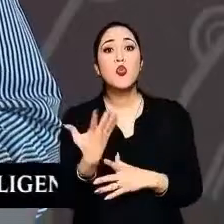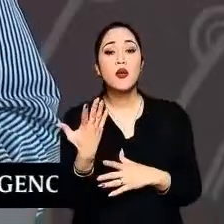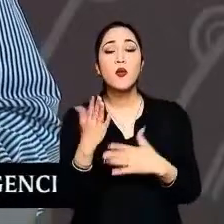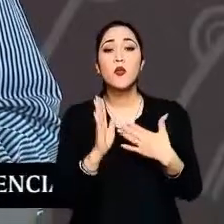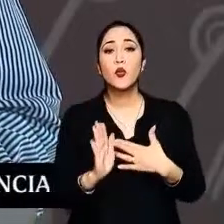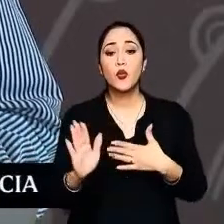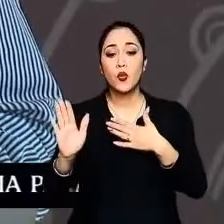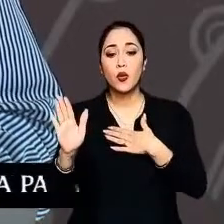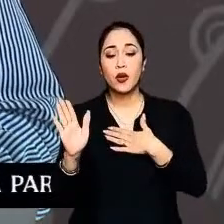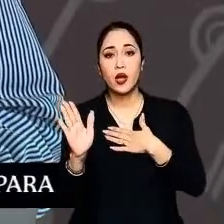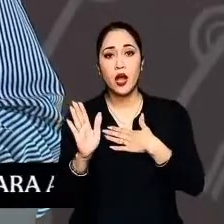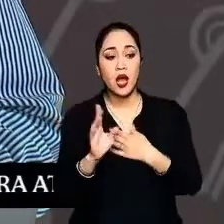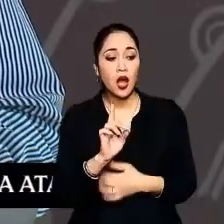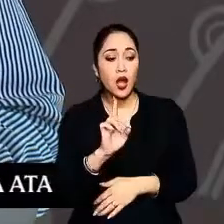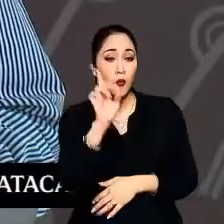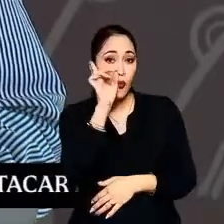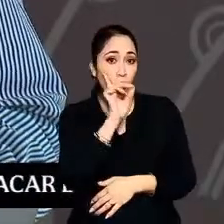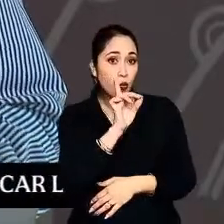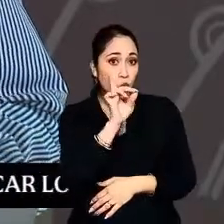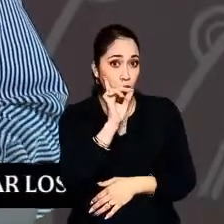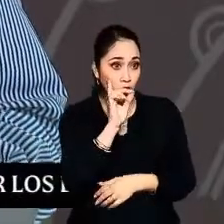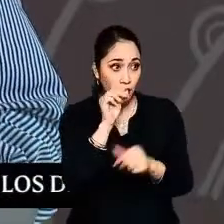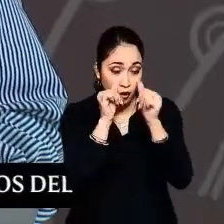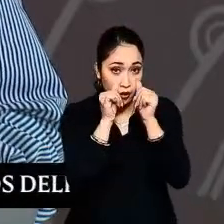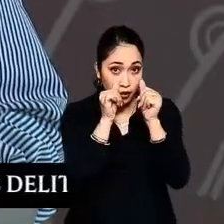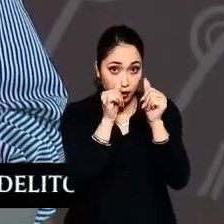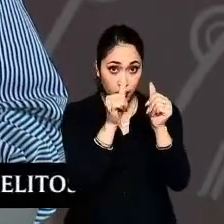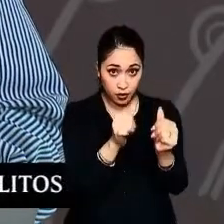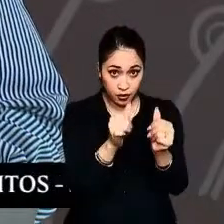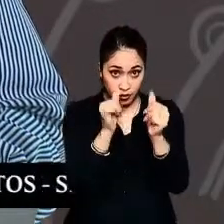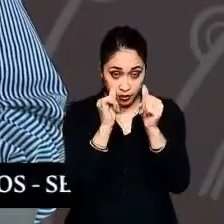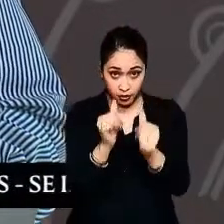atender a las mujeres que deseen